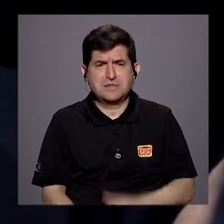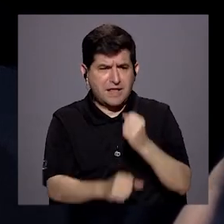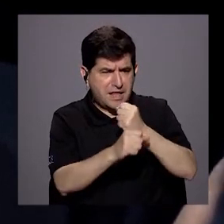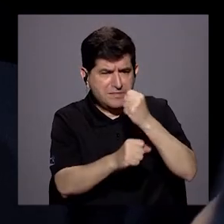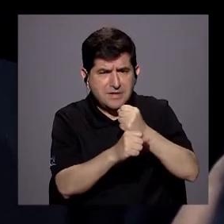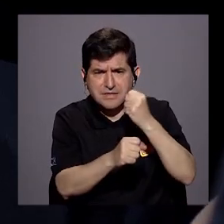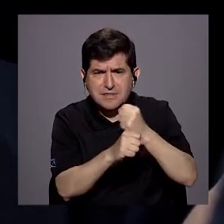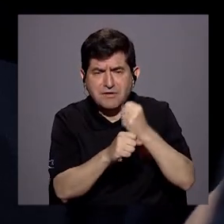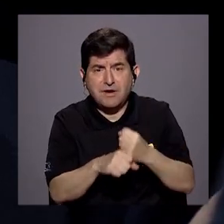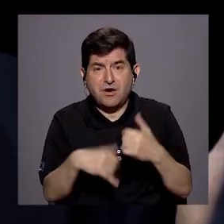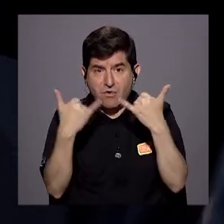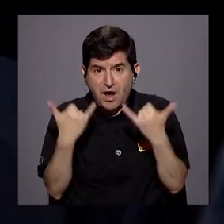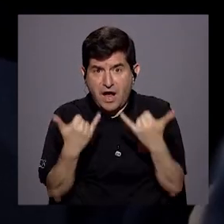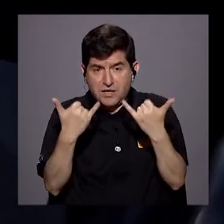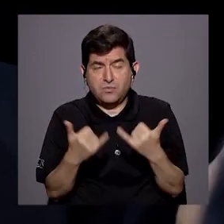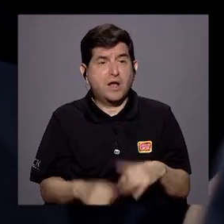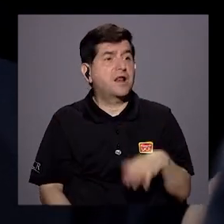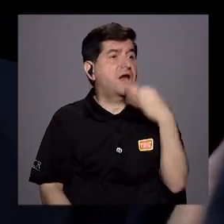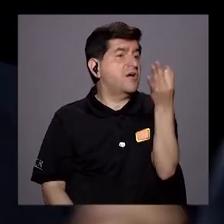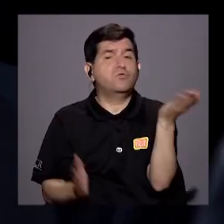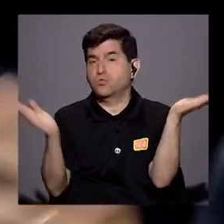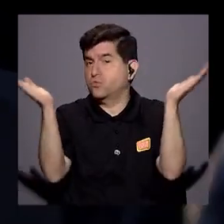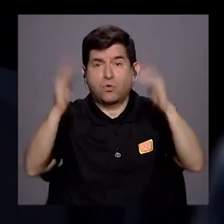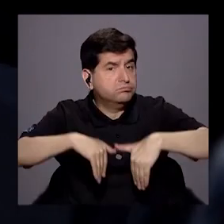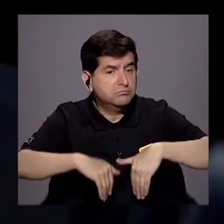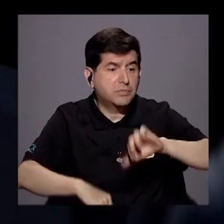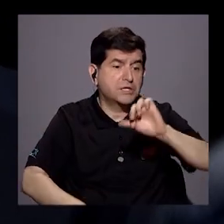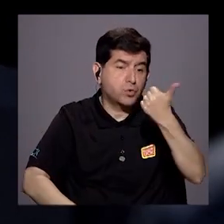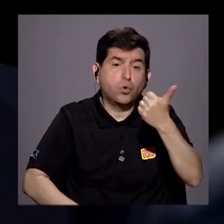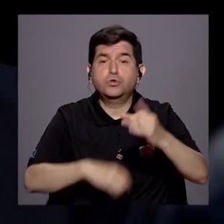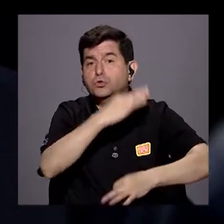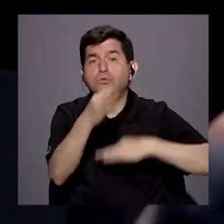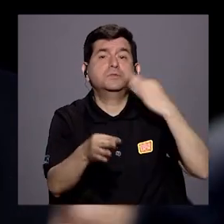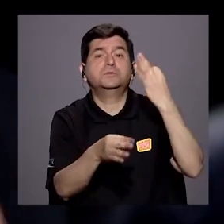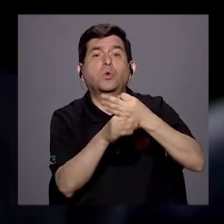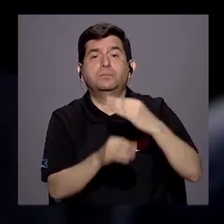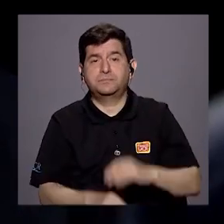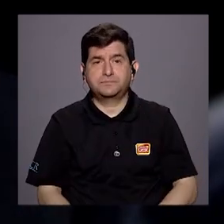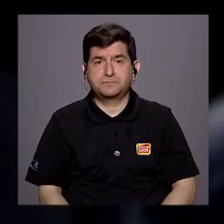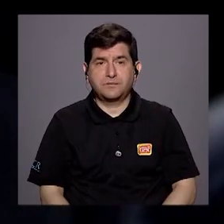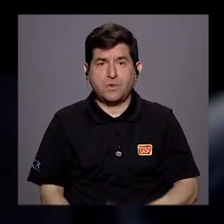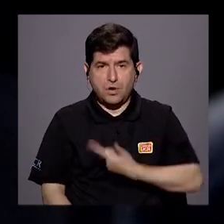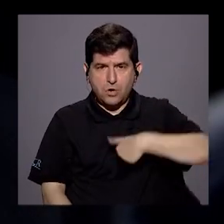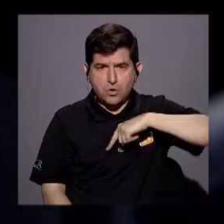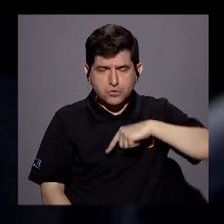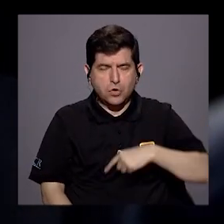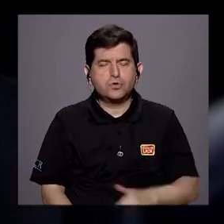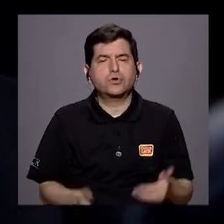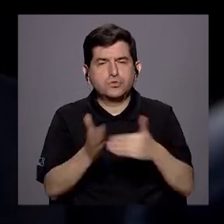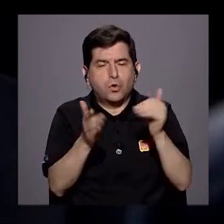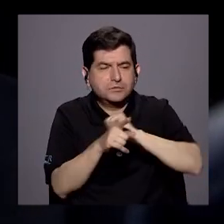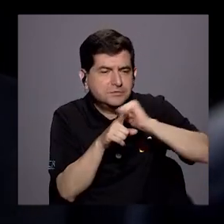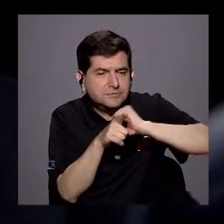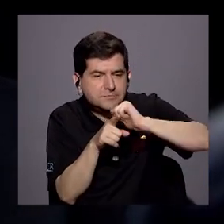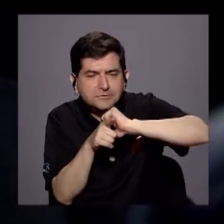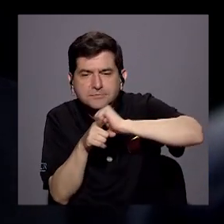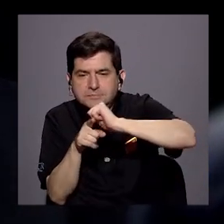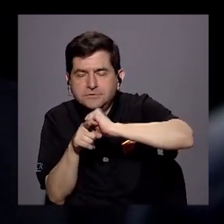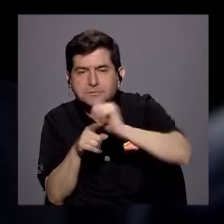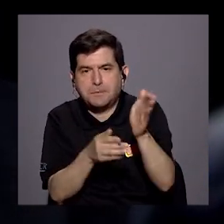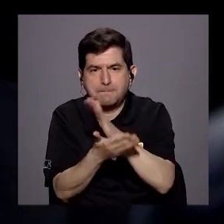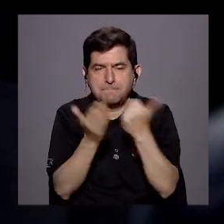de trabajo que hoy día existen no va a existir ni va a existir otras y entonces tenemos que hacer una recapacitación si